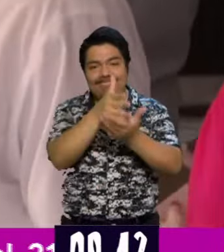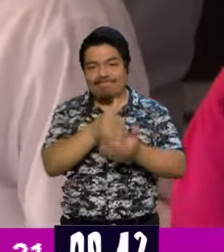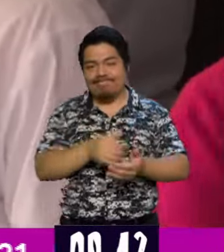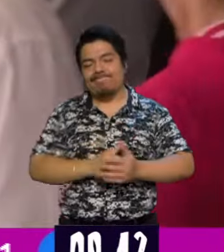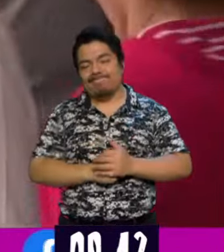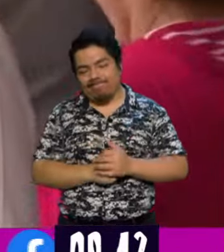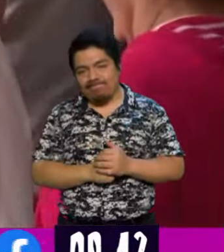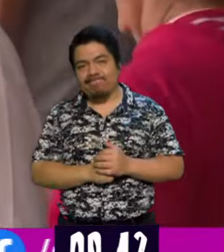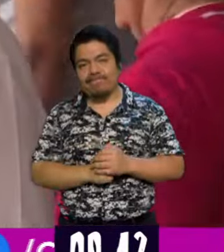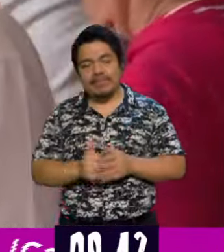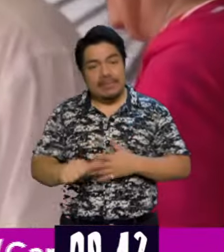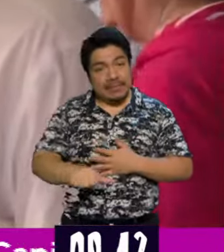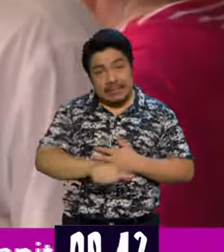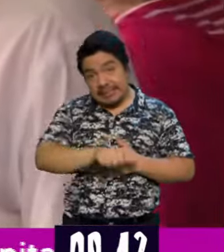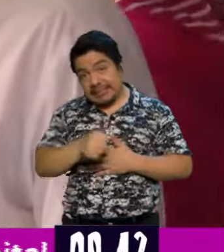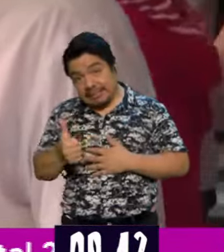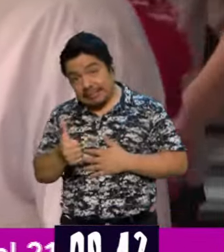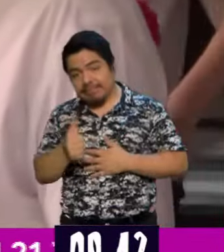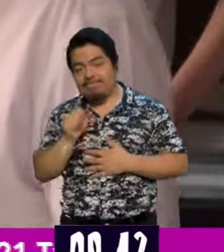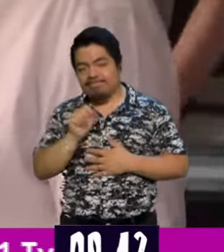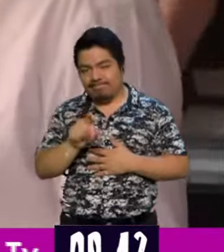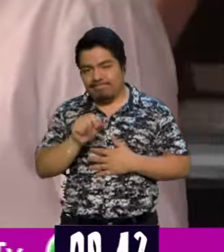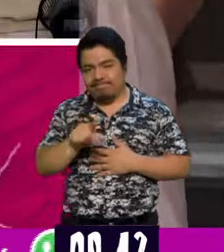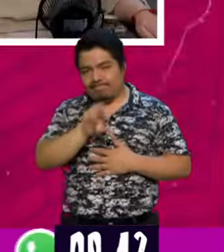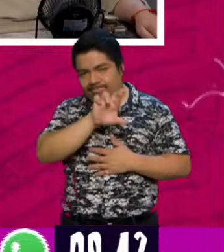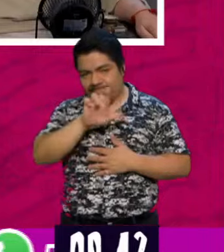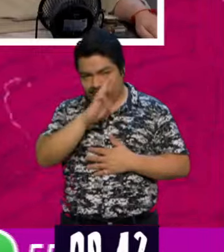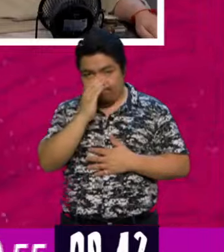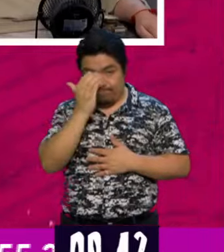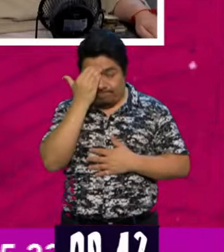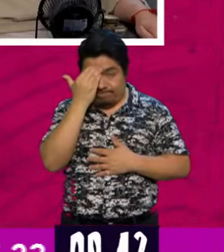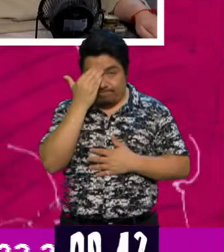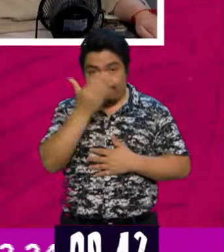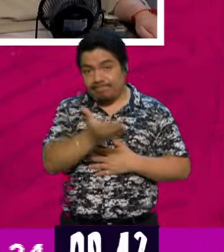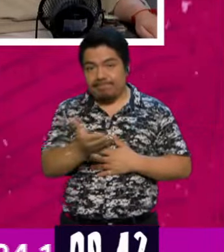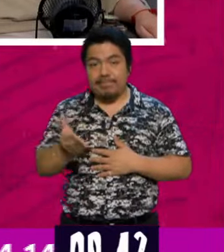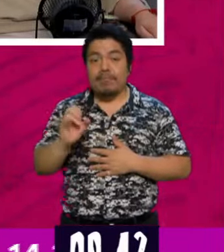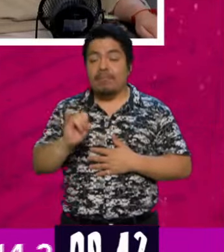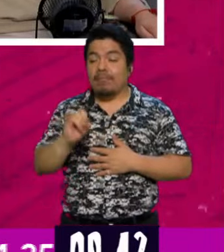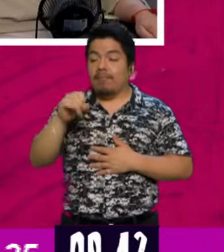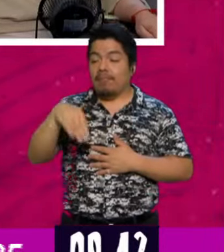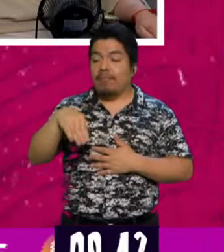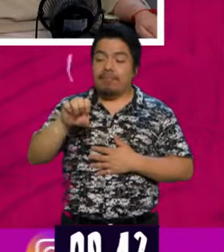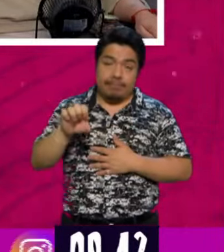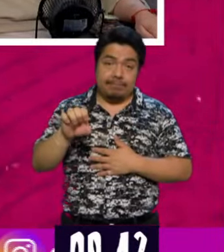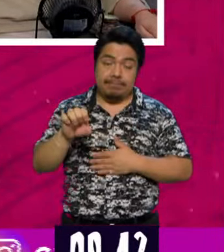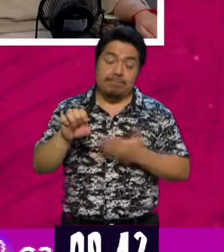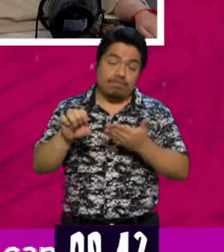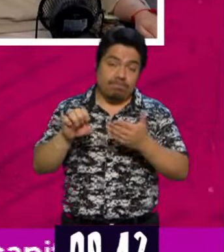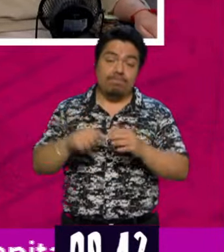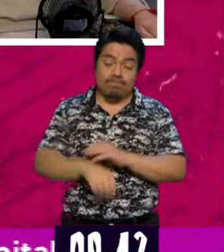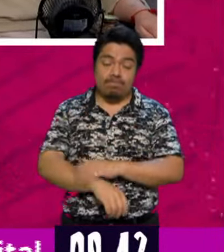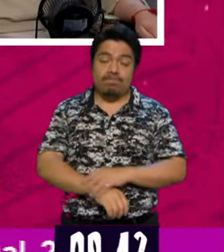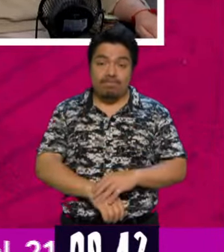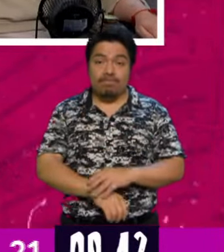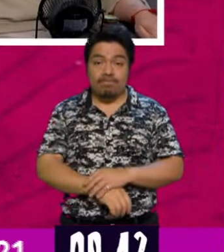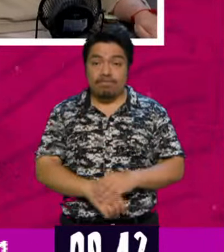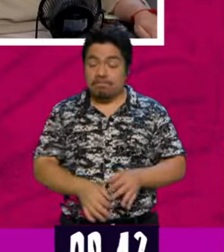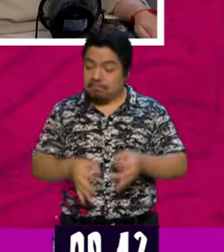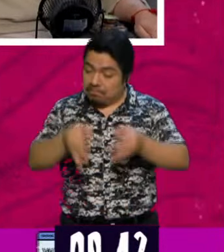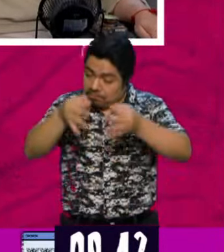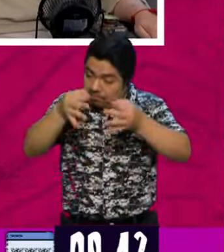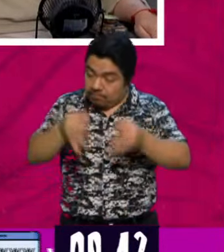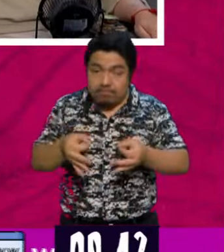luego lo otro que también hay que reconocer es la actuación del INE, digamos, impoluta,